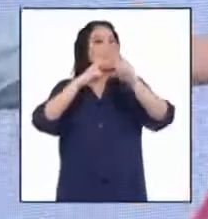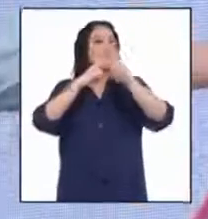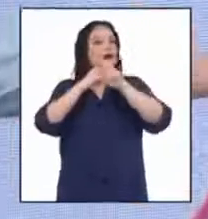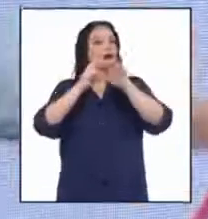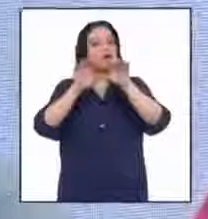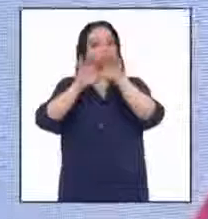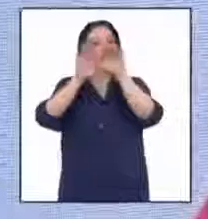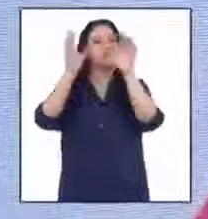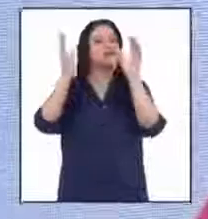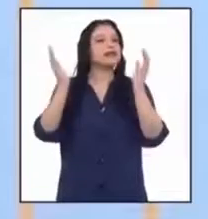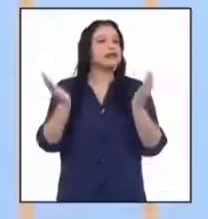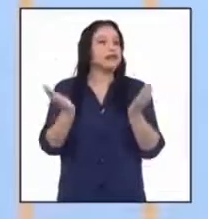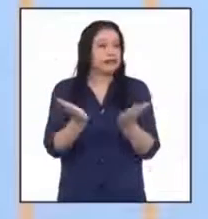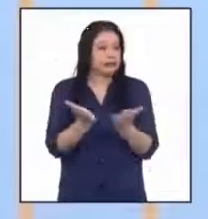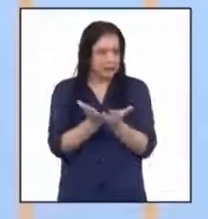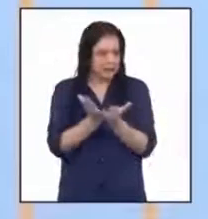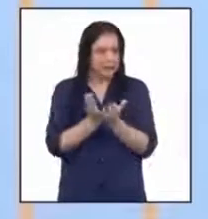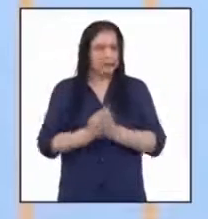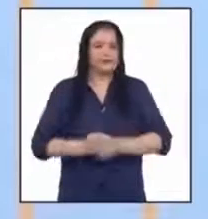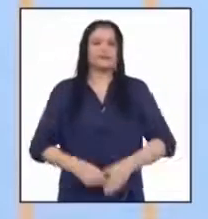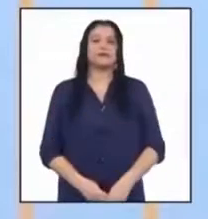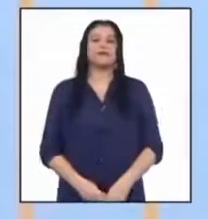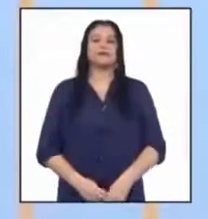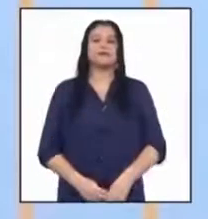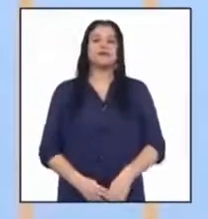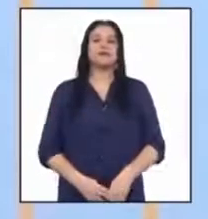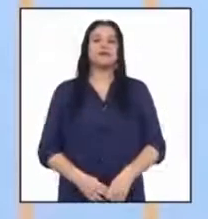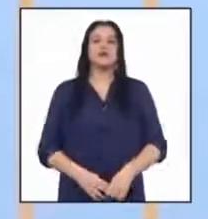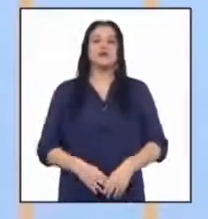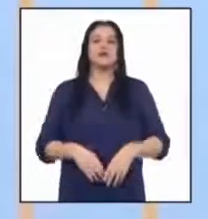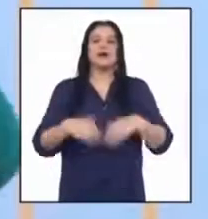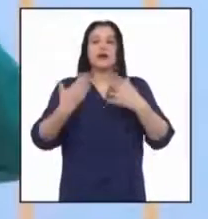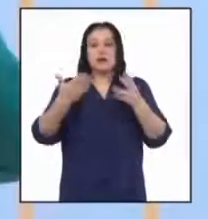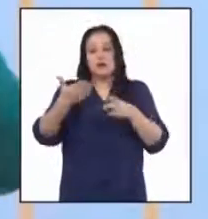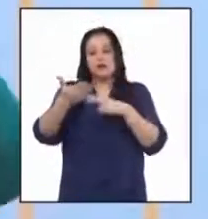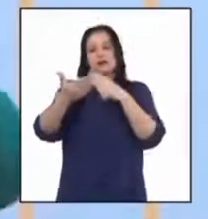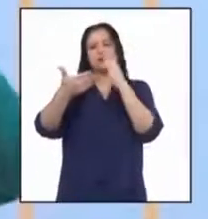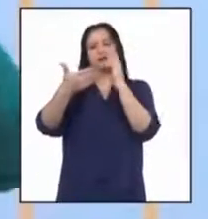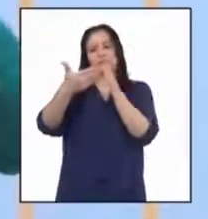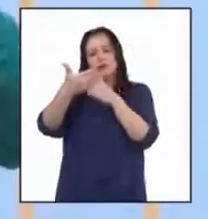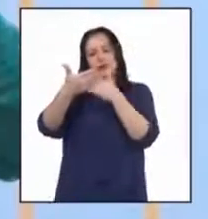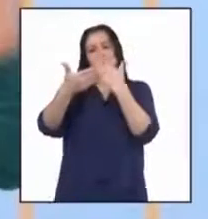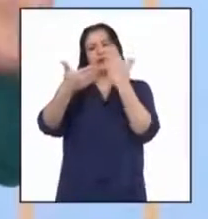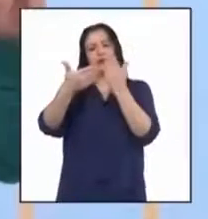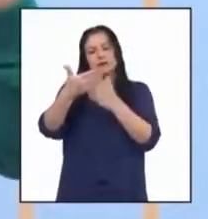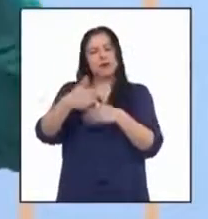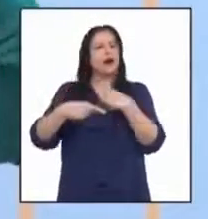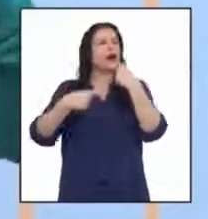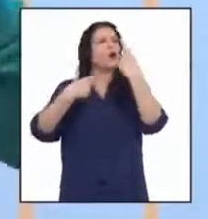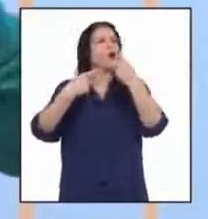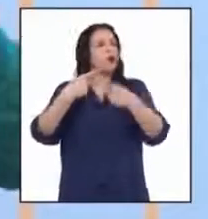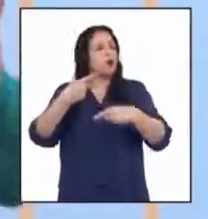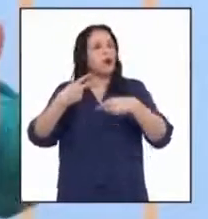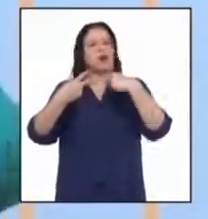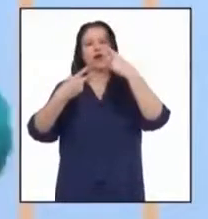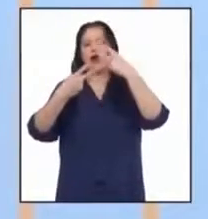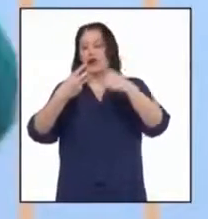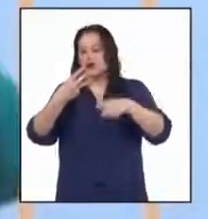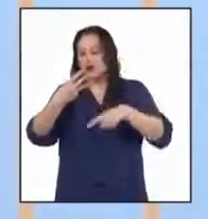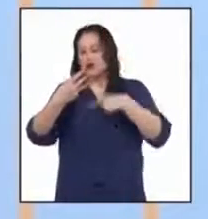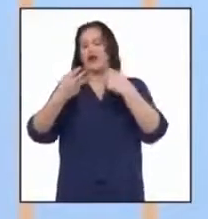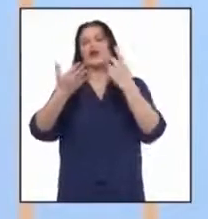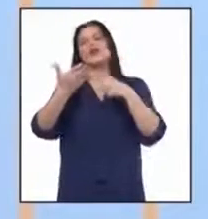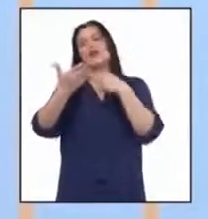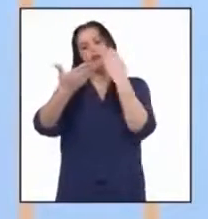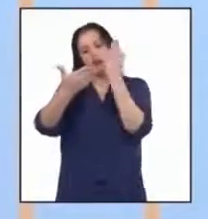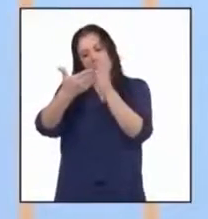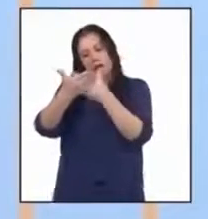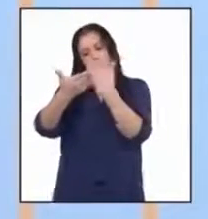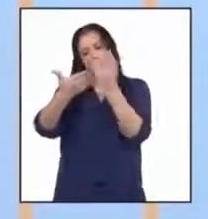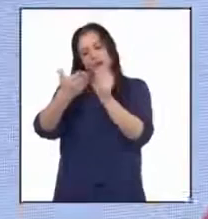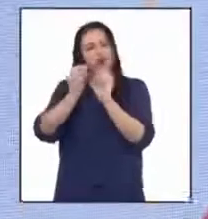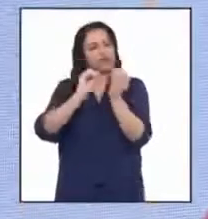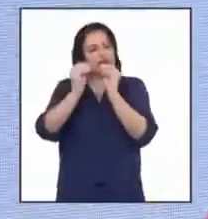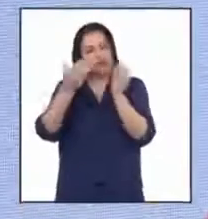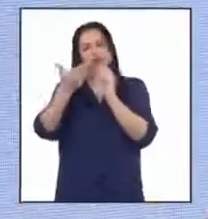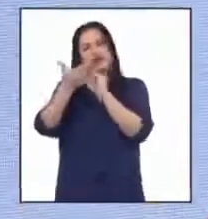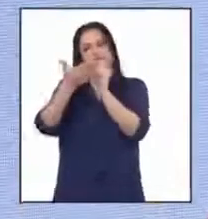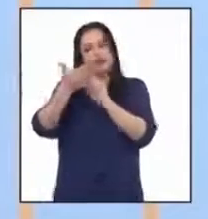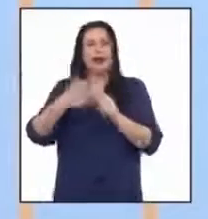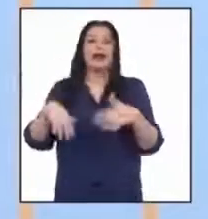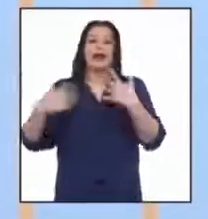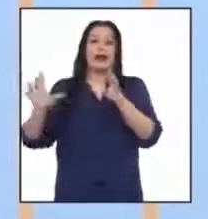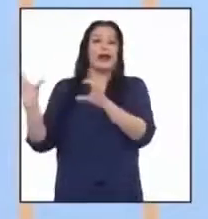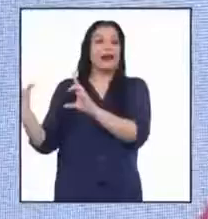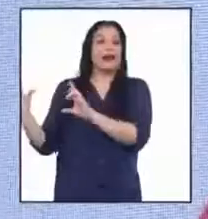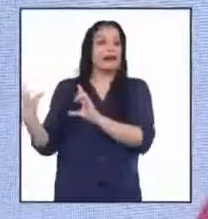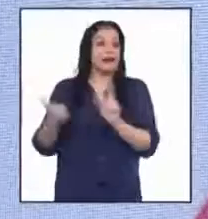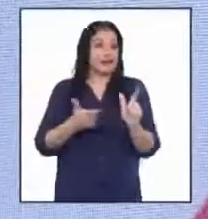la Pachamama, de la tierra. Revísenlos bien, 1, 2, hasta 3 veces y ténganlos